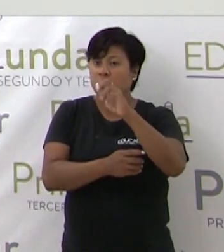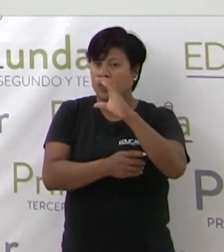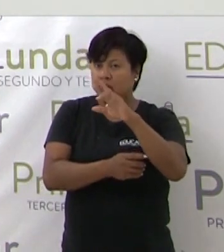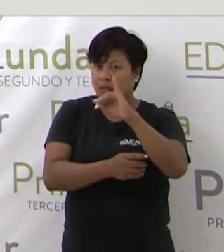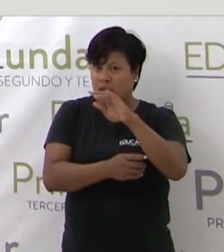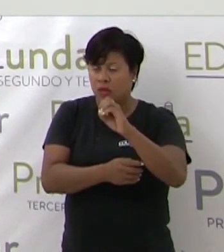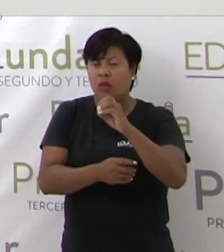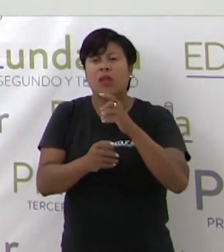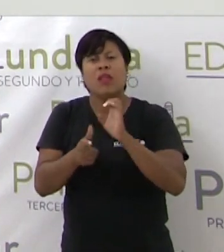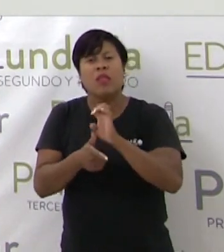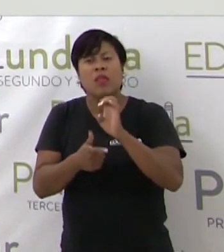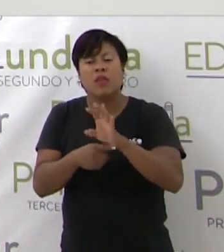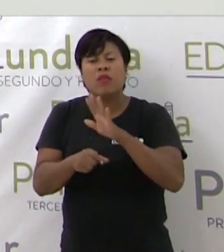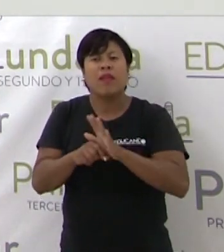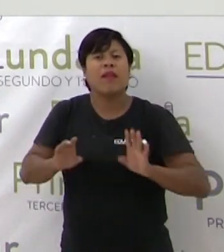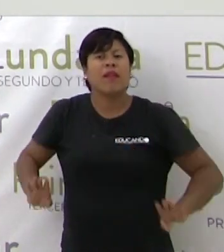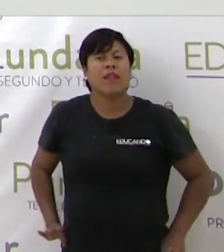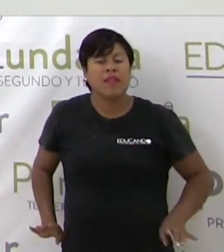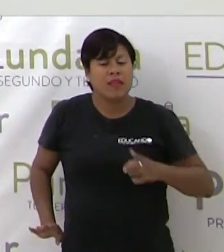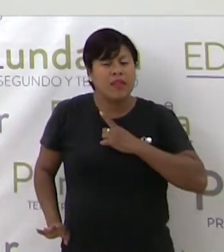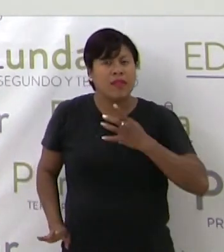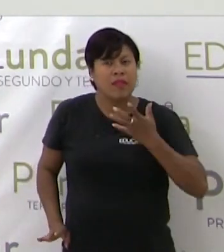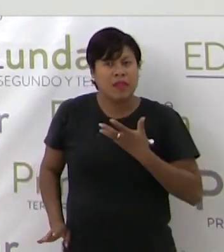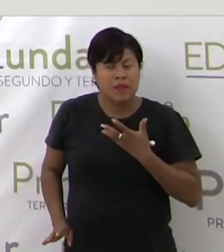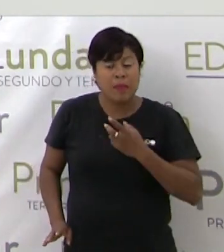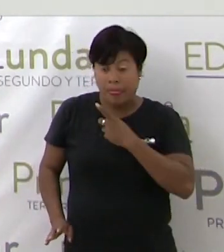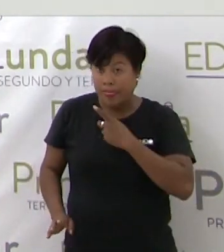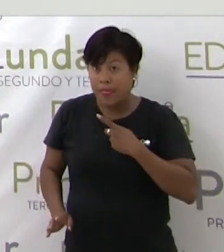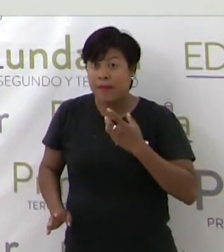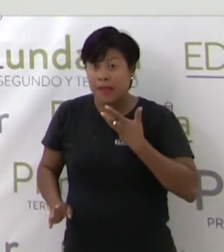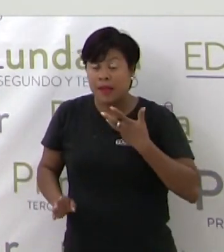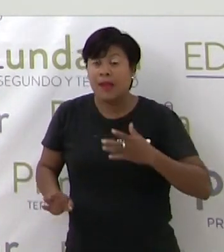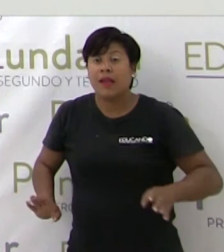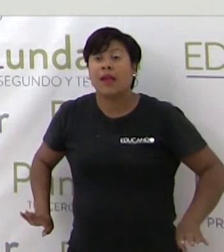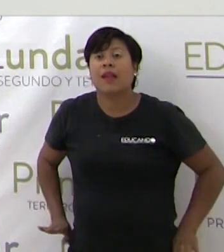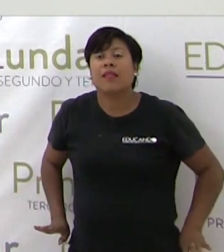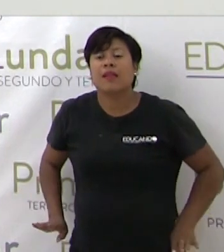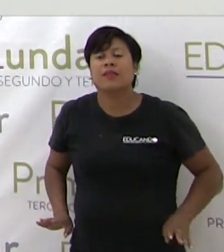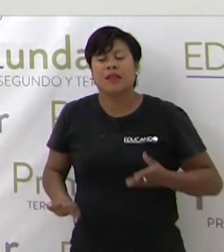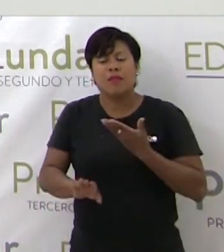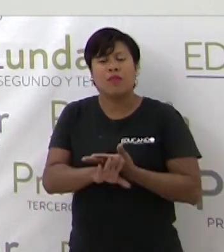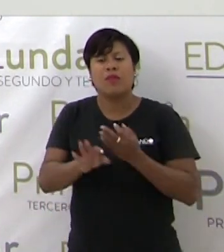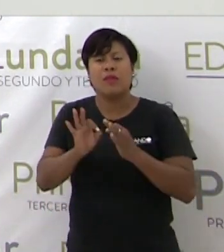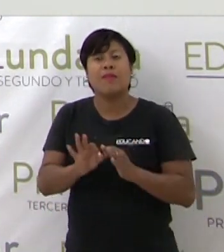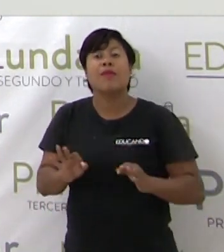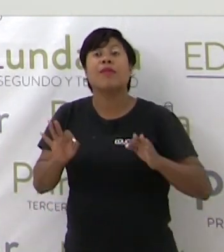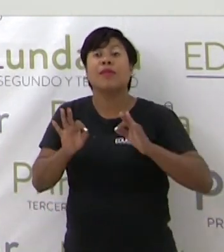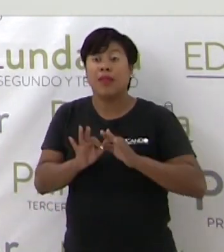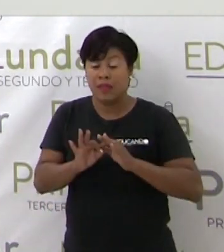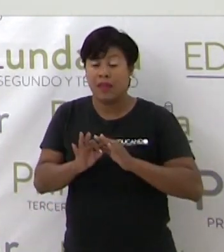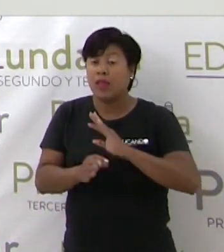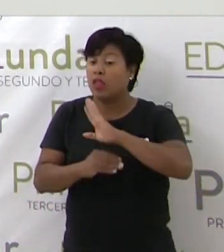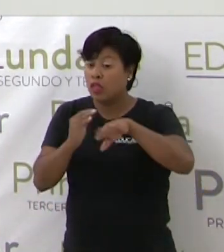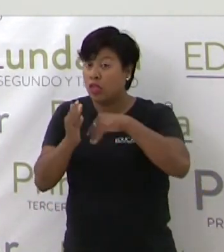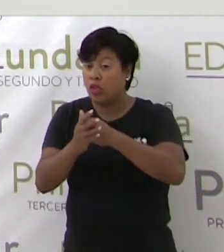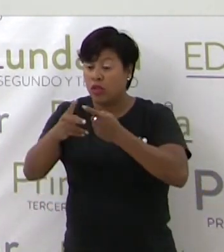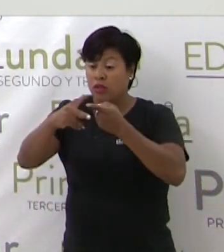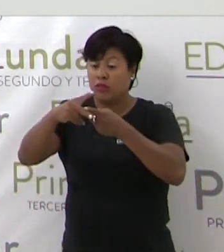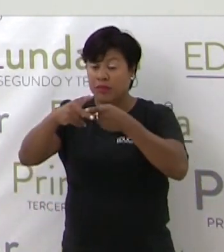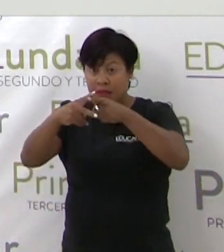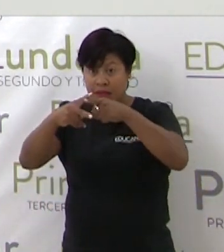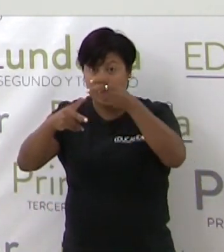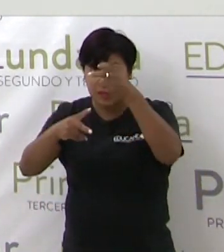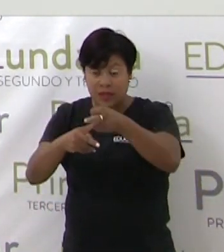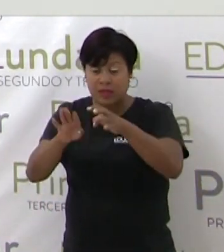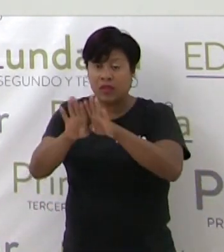¿qué características debe de cumplir? Pues debe de cumplir una característica muy importante, que todos los vértices de esa figura